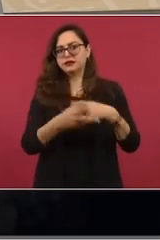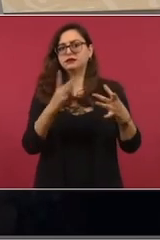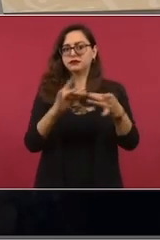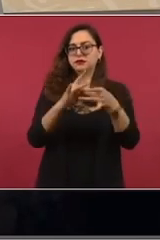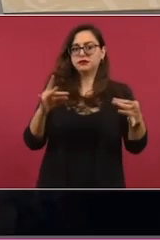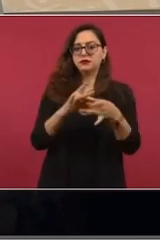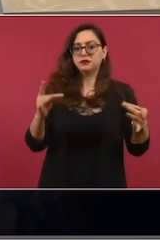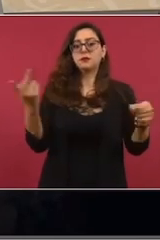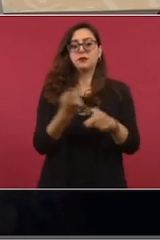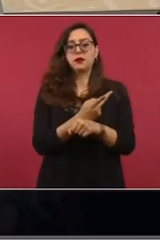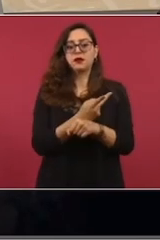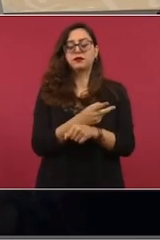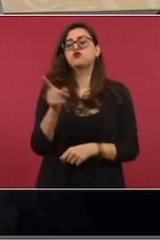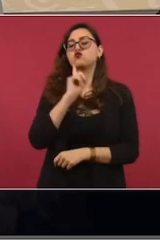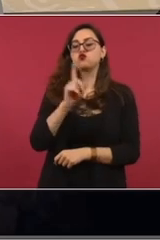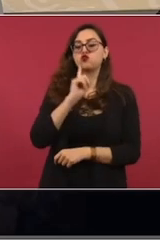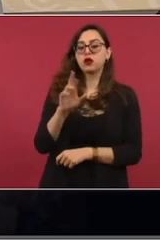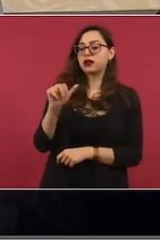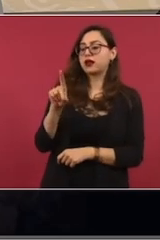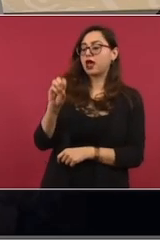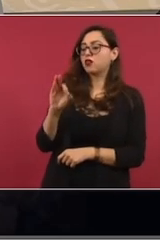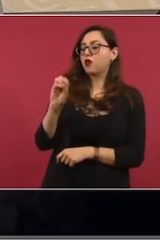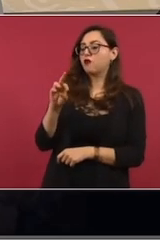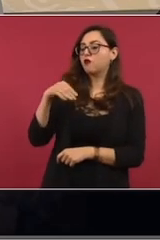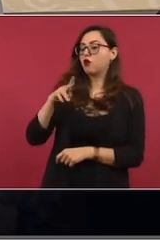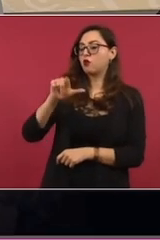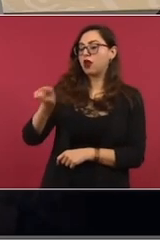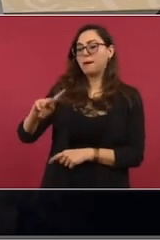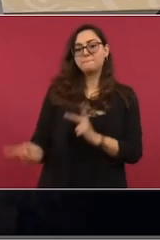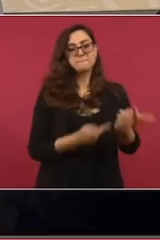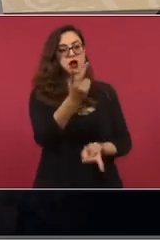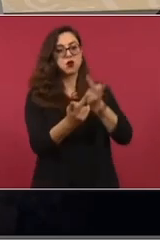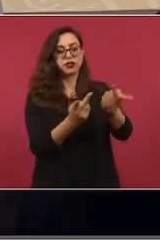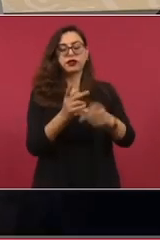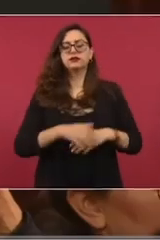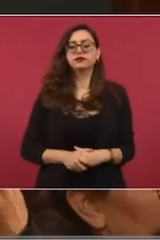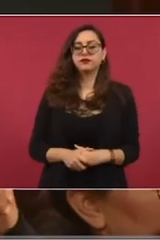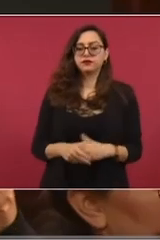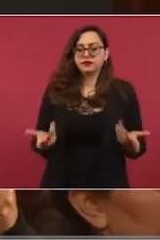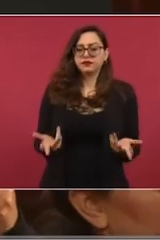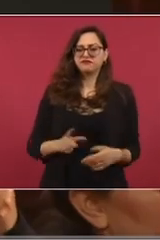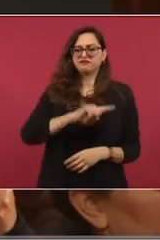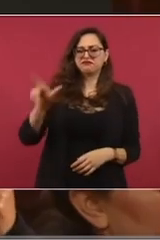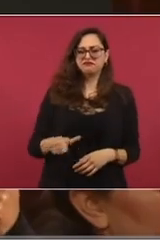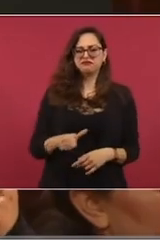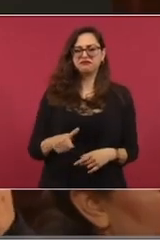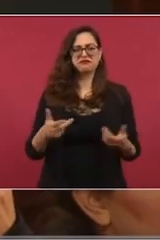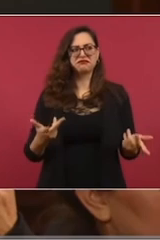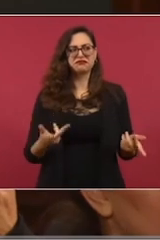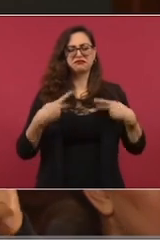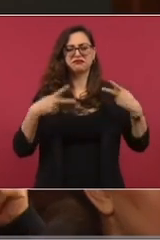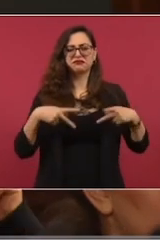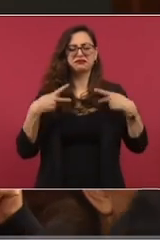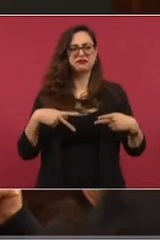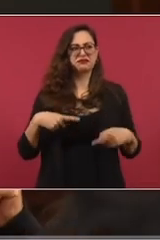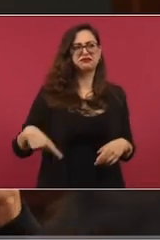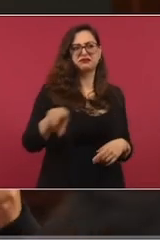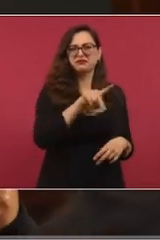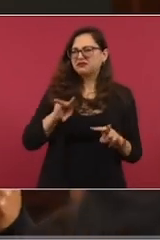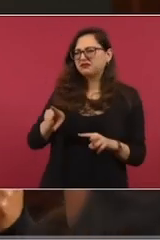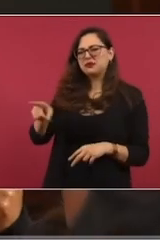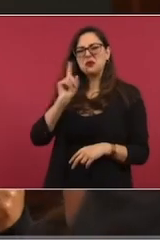que hizo la representante de Radio Fórmula en el chat obviamente hubo muchas dudas de Por qué era ella la que había preguntado este